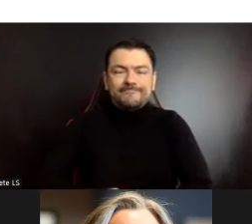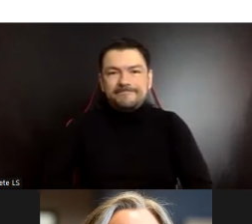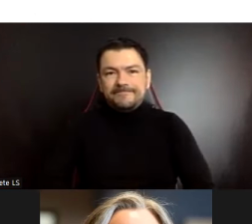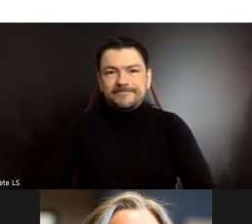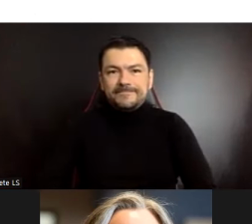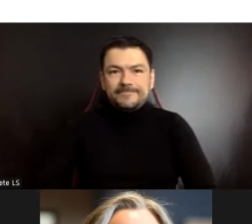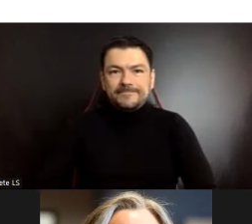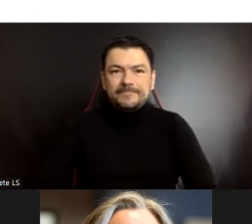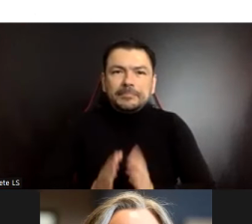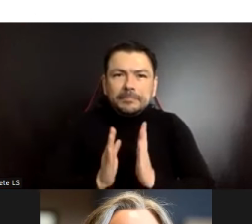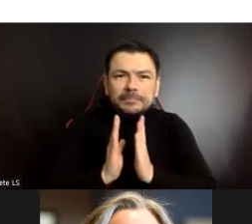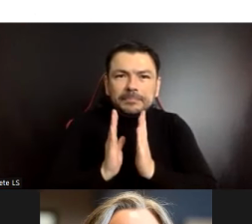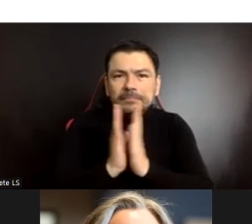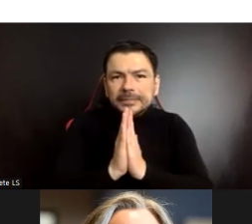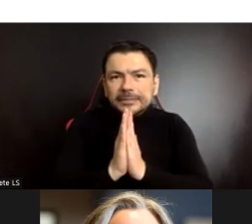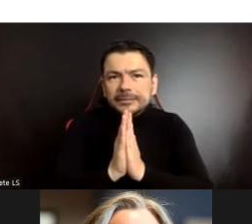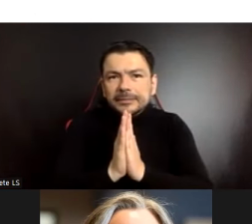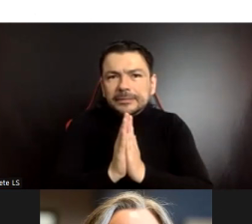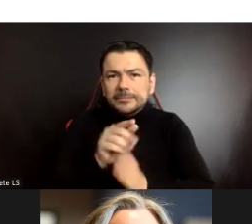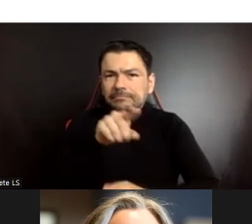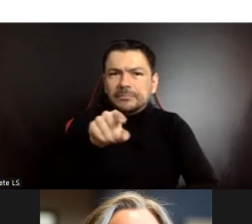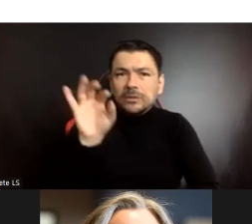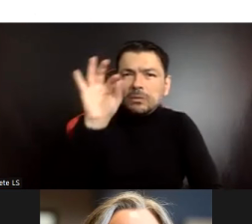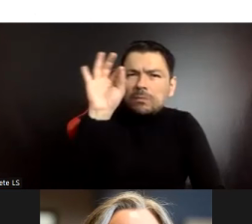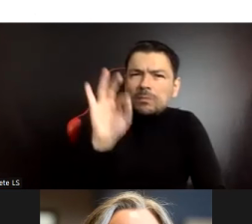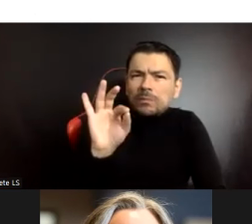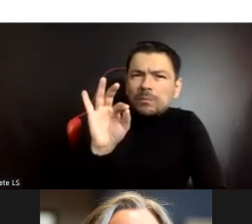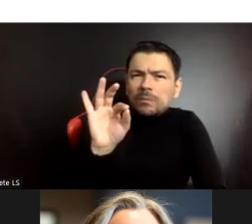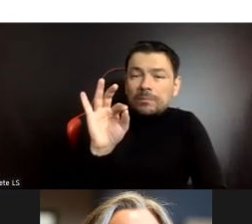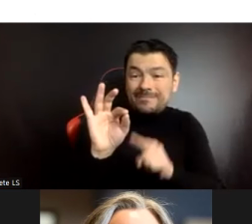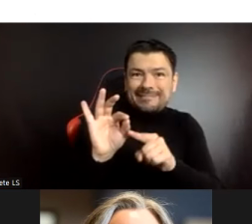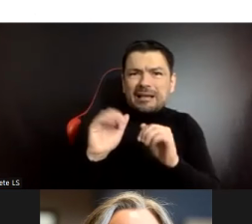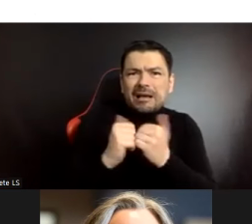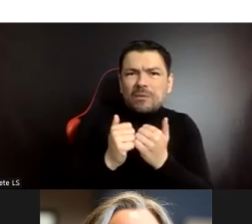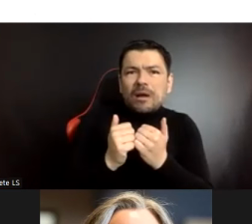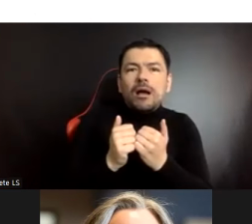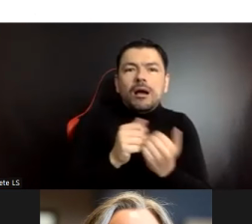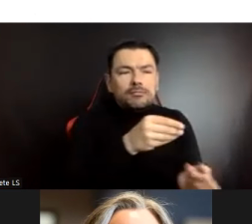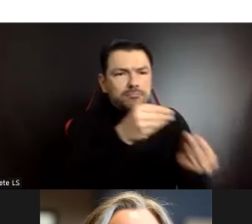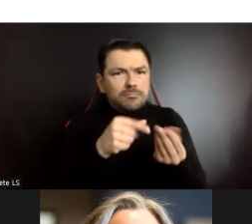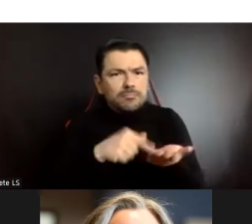que nos digan cómo la evidencia se puede utilizar y me gusta mucho empezar con Dalia.